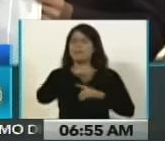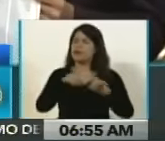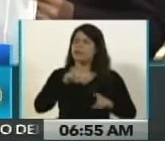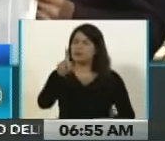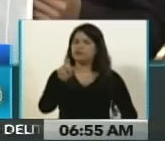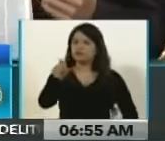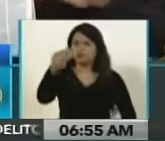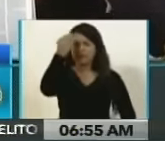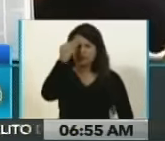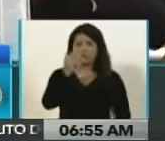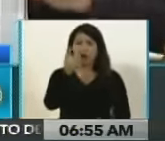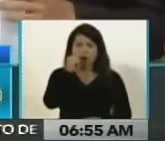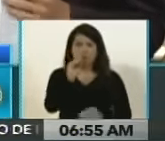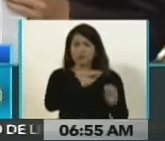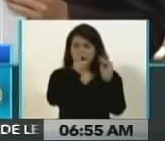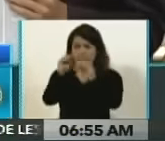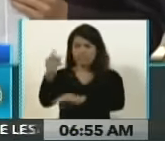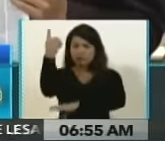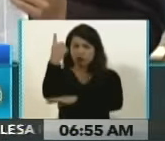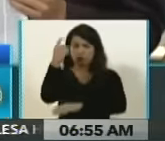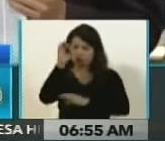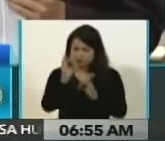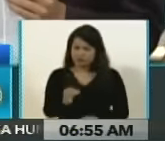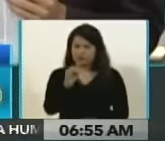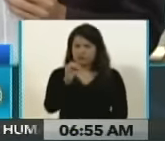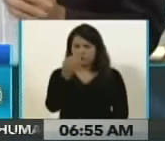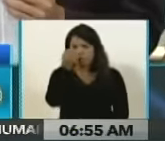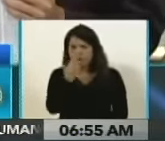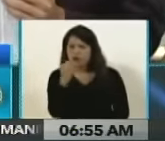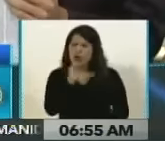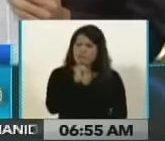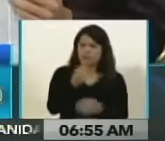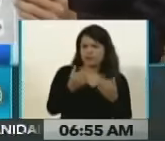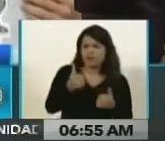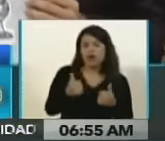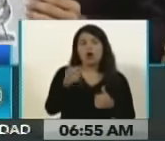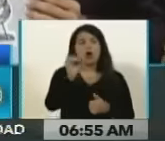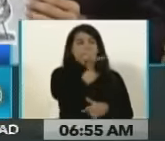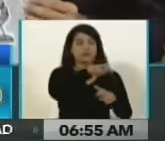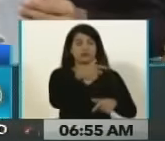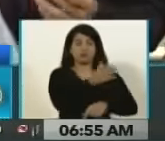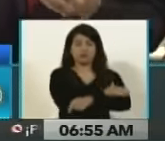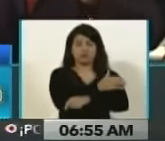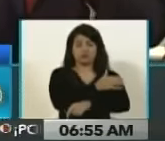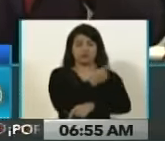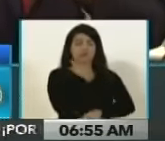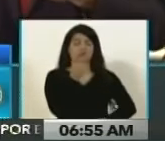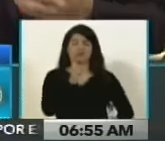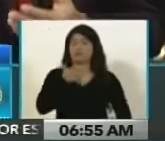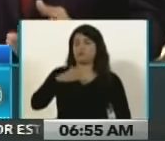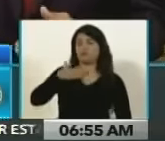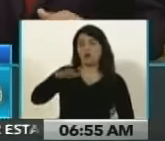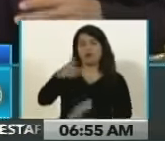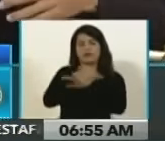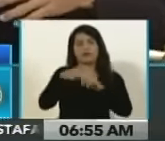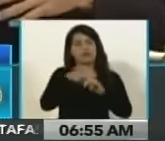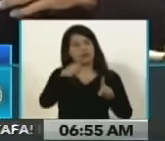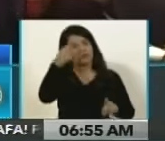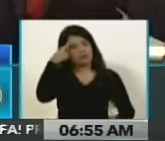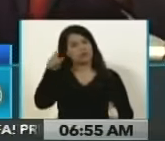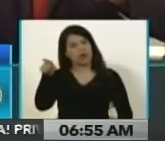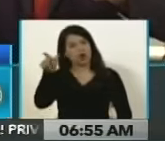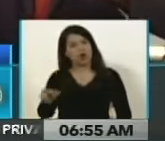la inclusión de un hombre como Fabricio Ojeda en el Panteón Nacional? ¿Y qué decirle a aquellos venezolanos que se oponen al gobierno, pero que, bueno, que tienen que tener en cuenta